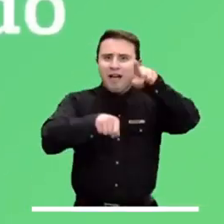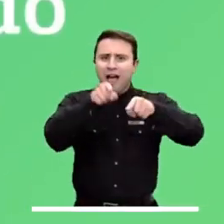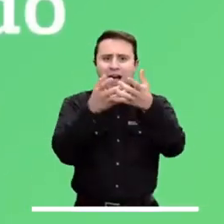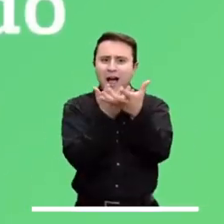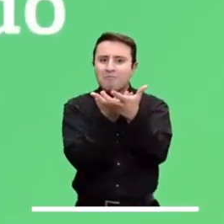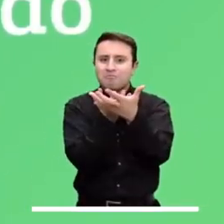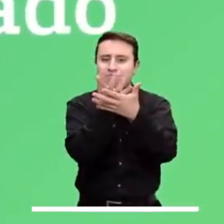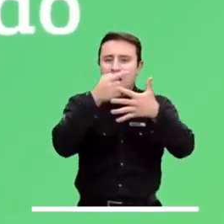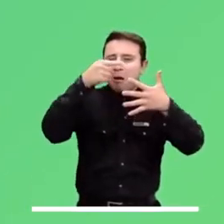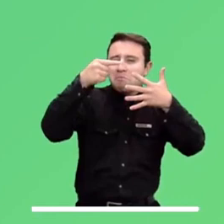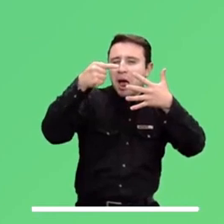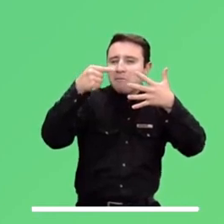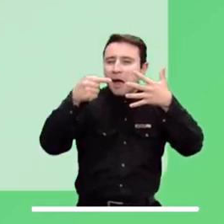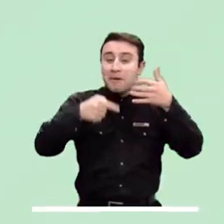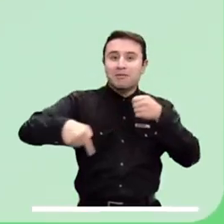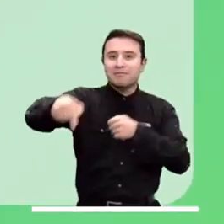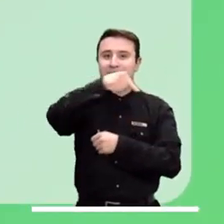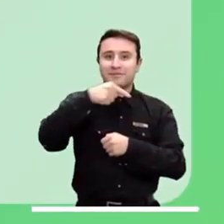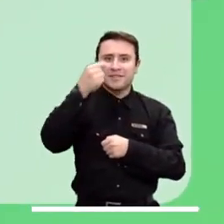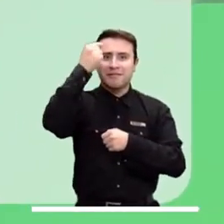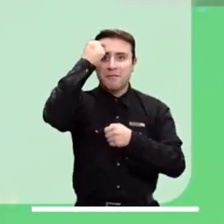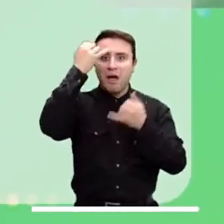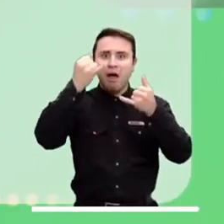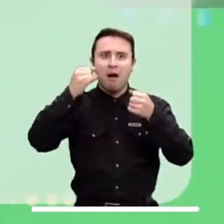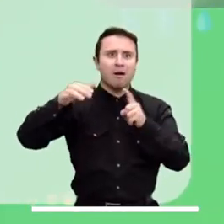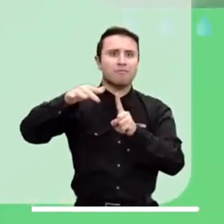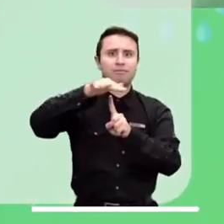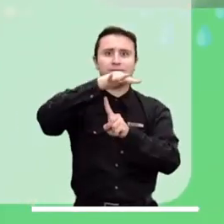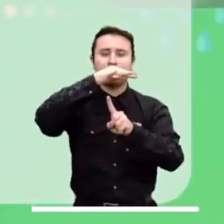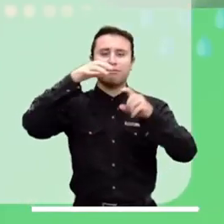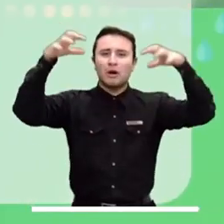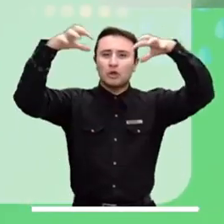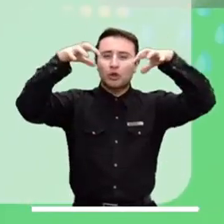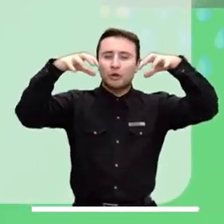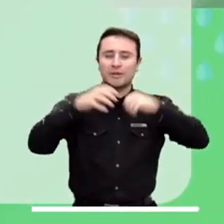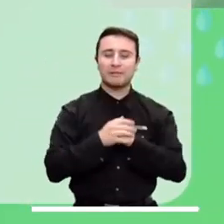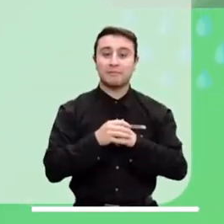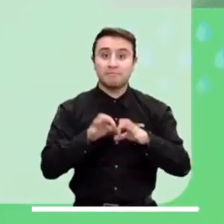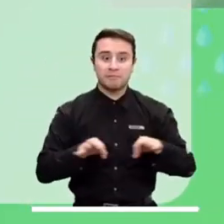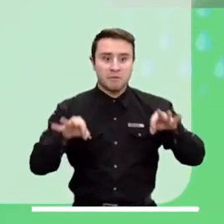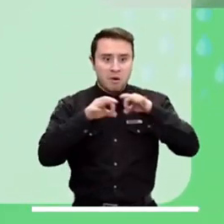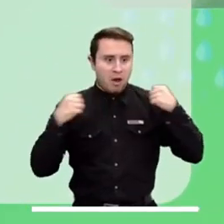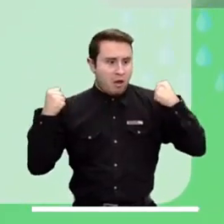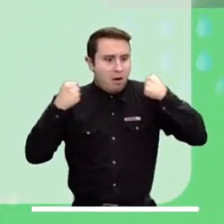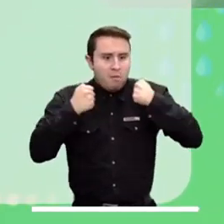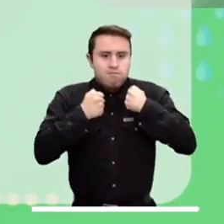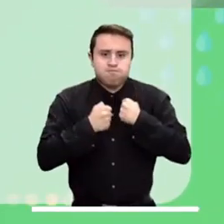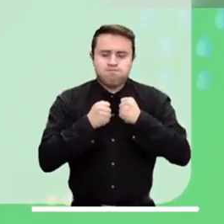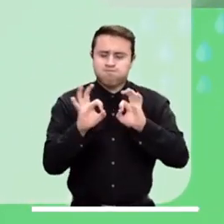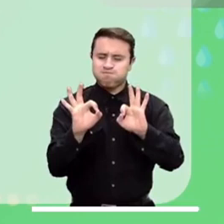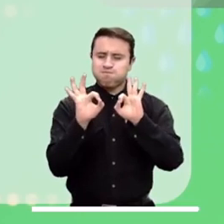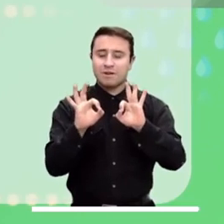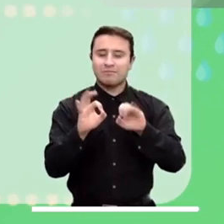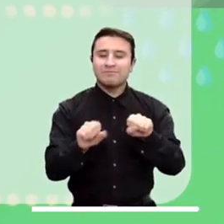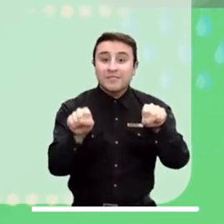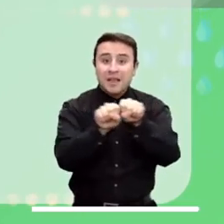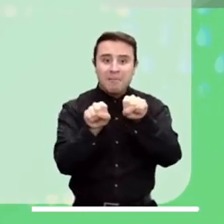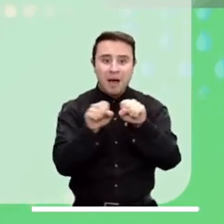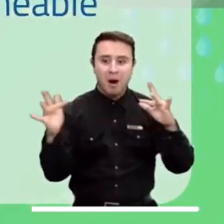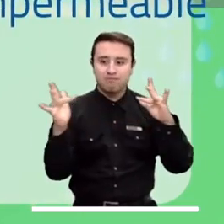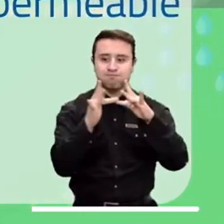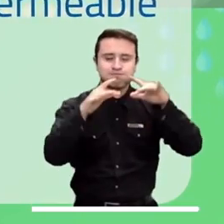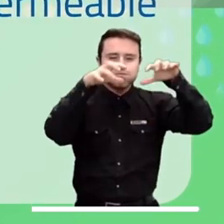Estas son algunas recomendaciones para tener en cuenta durante esta temporada de lluvias. Procure estar bien abrigado,